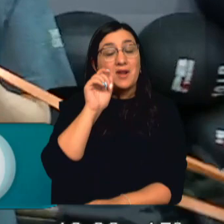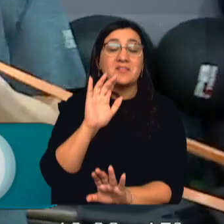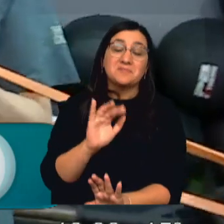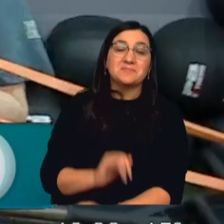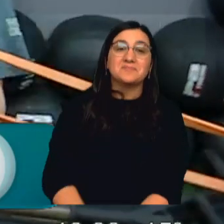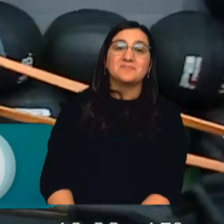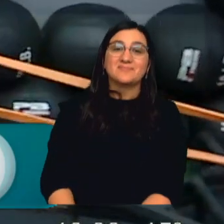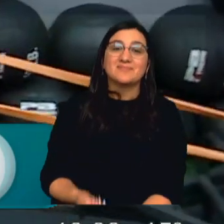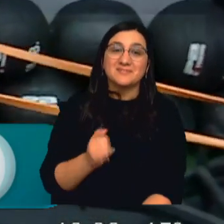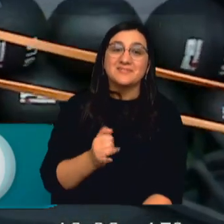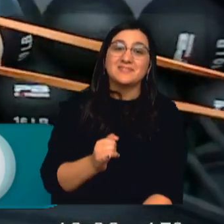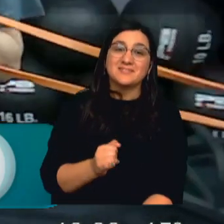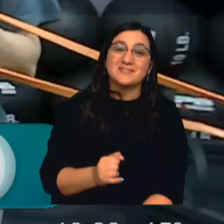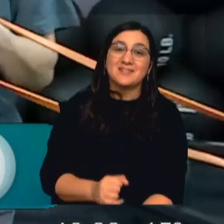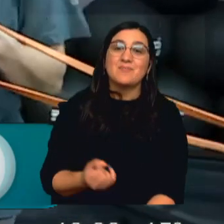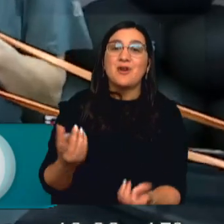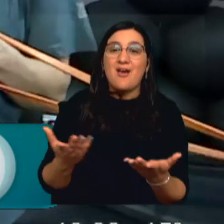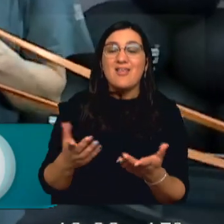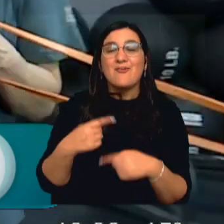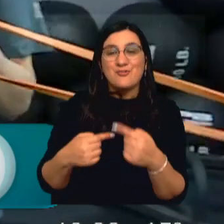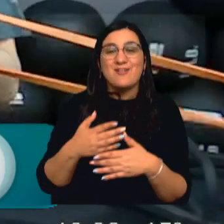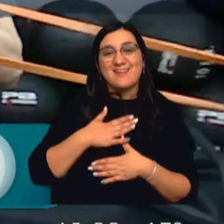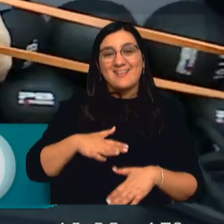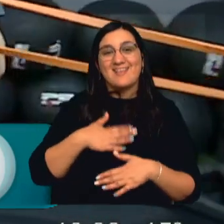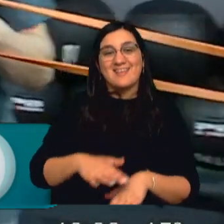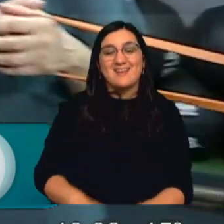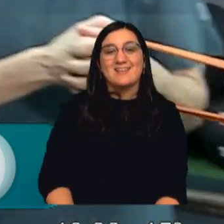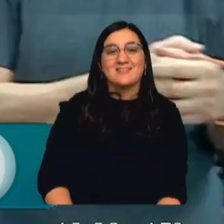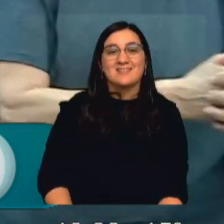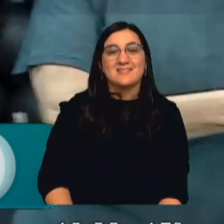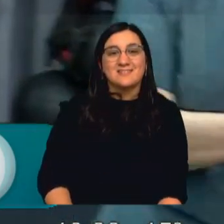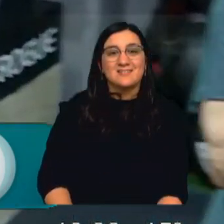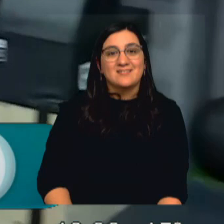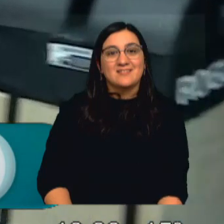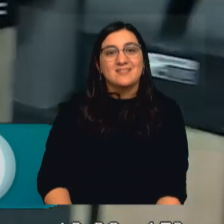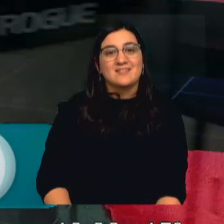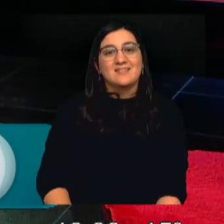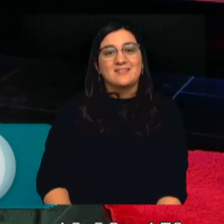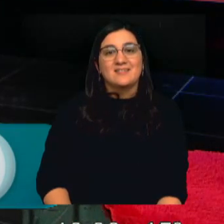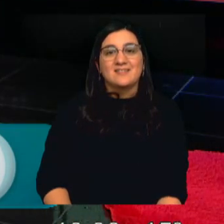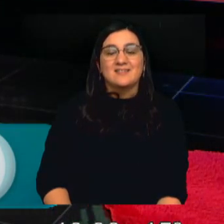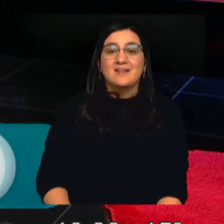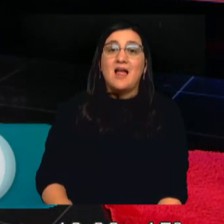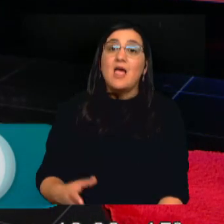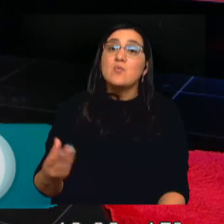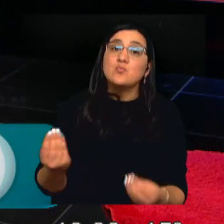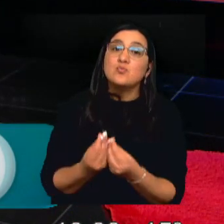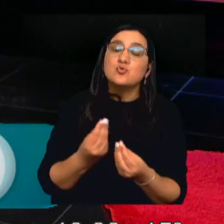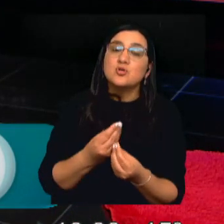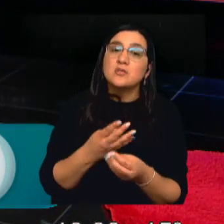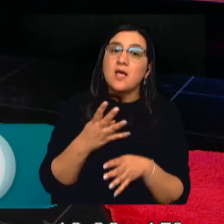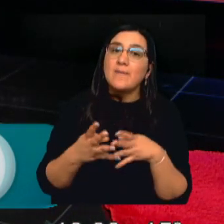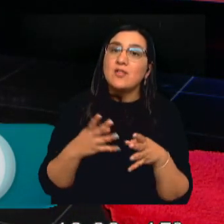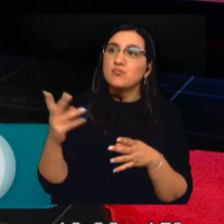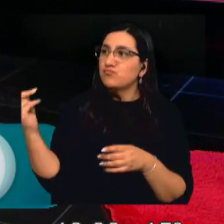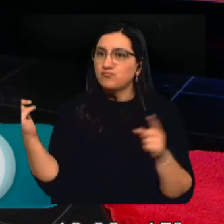¿Cómo no? Pasá que voy a venir. Te dejo tranquila. Gracias. Dinora pasa a saludarme cuando venga a hacer Pilates, ¿sí? Vi que hay mucho aparato de los